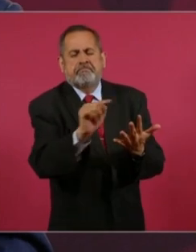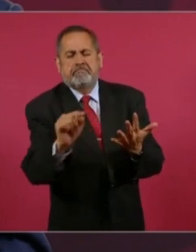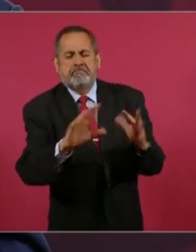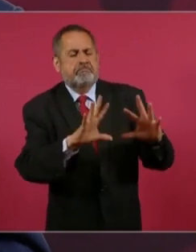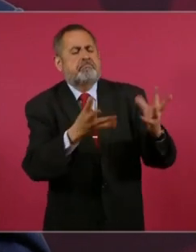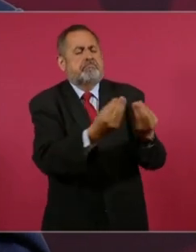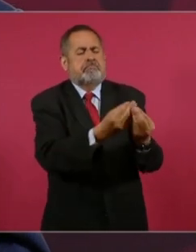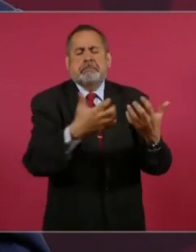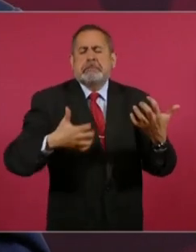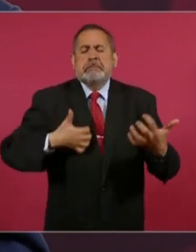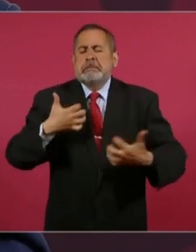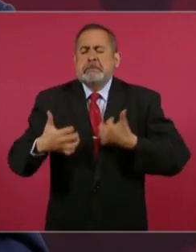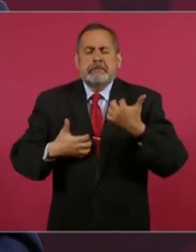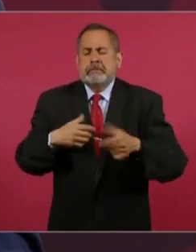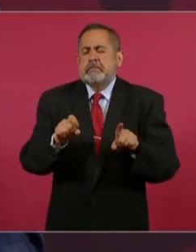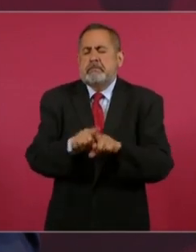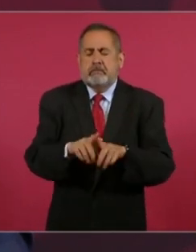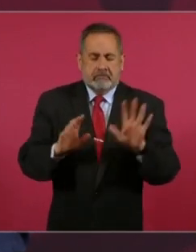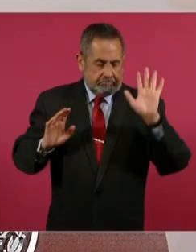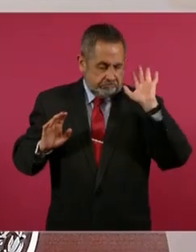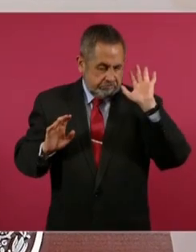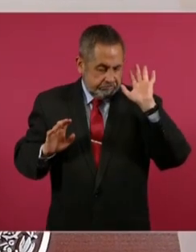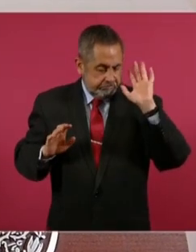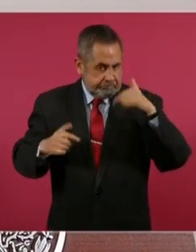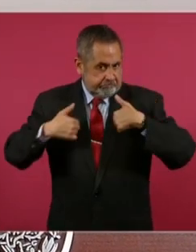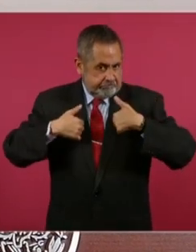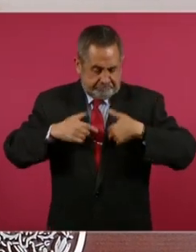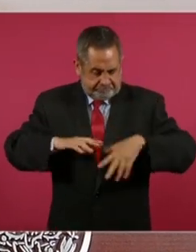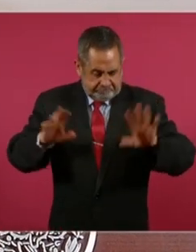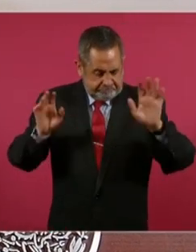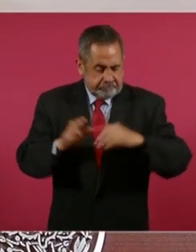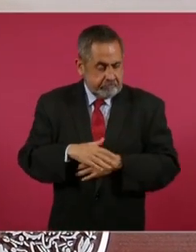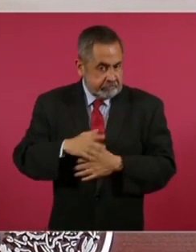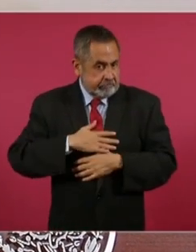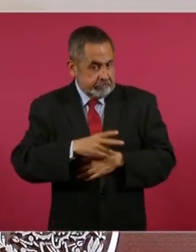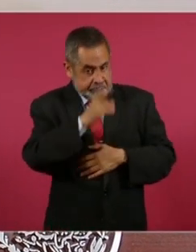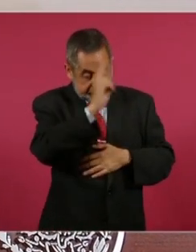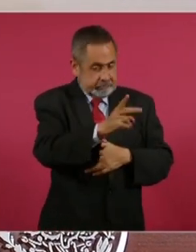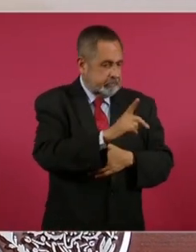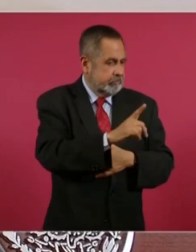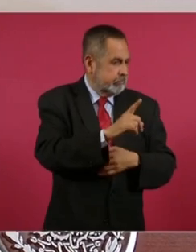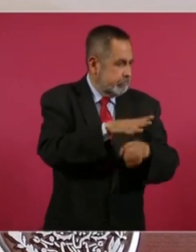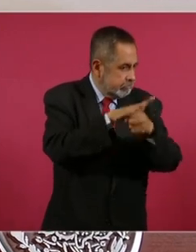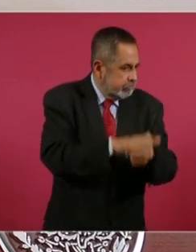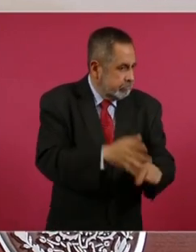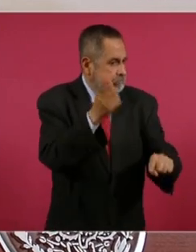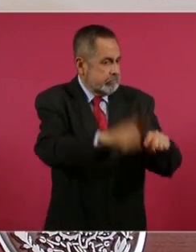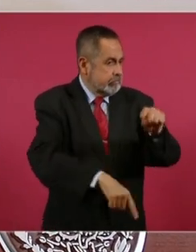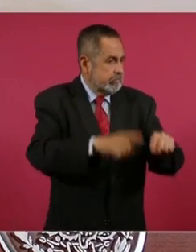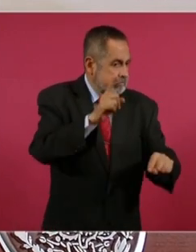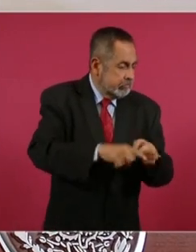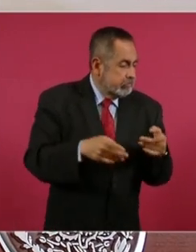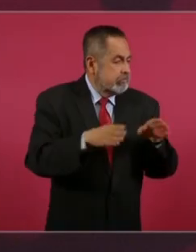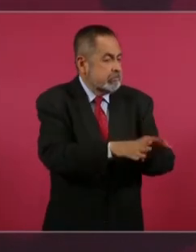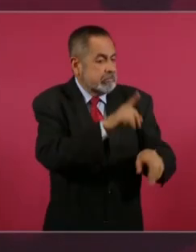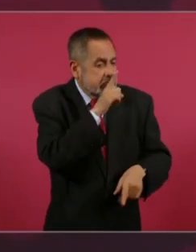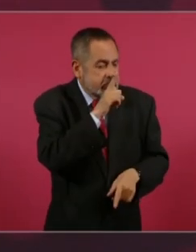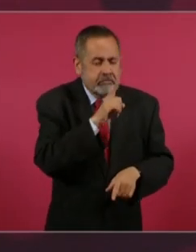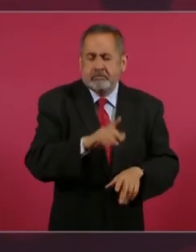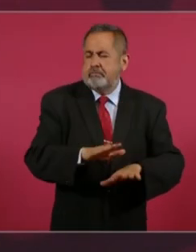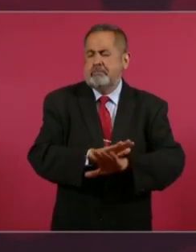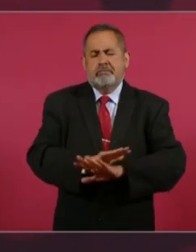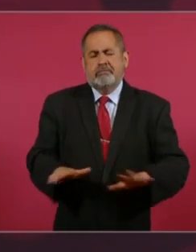ella. Pero nosotros no censuramos a nadie, a